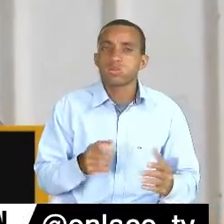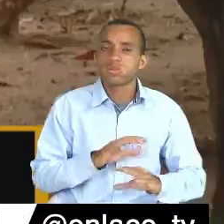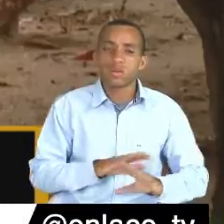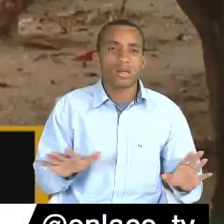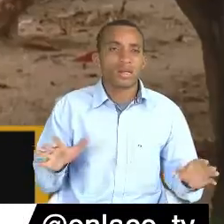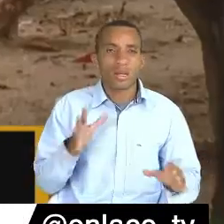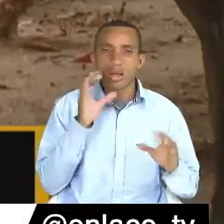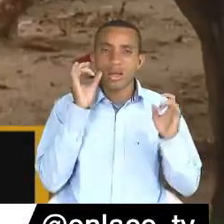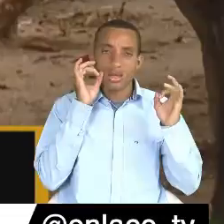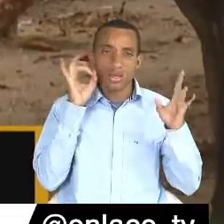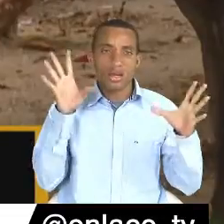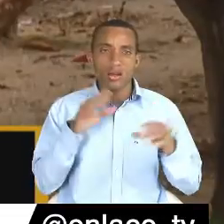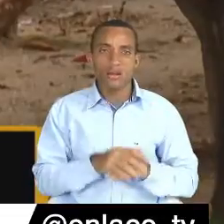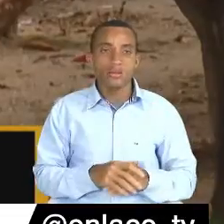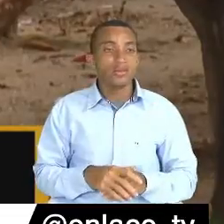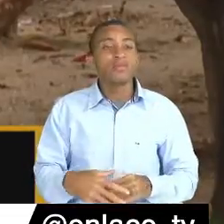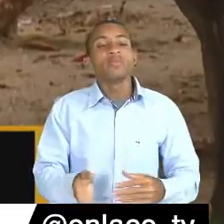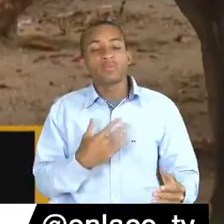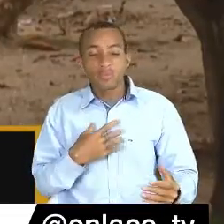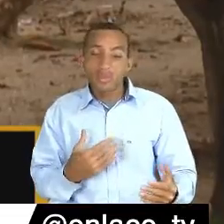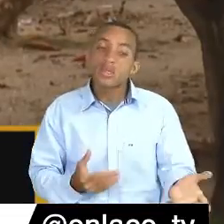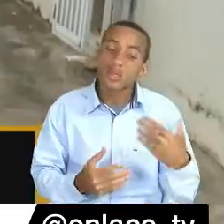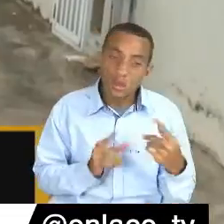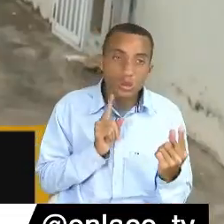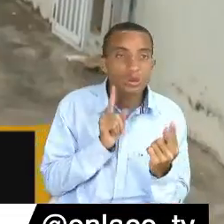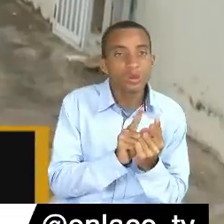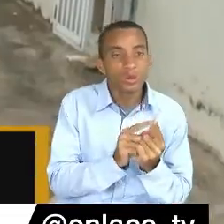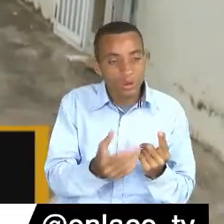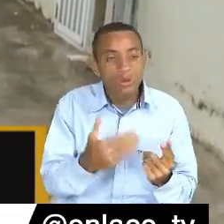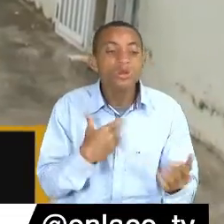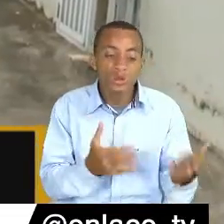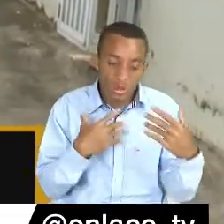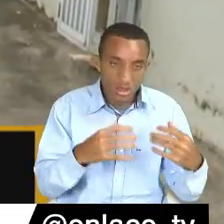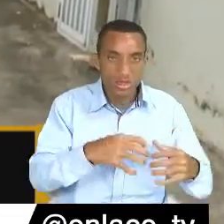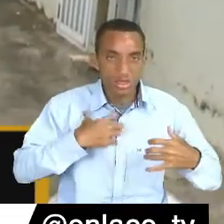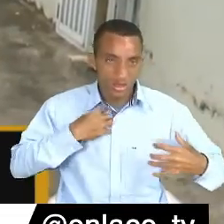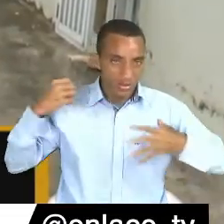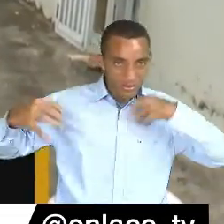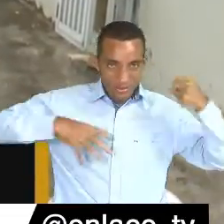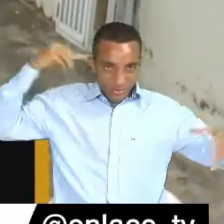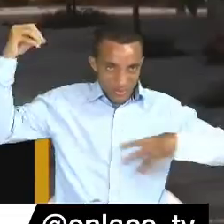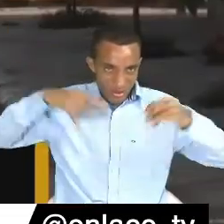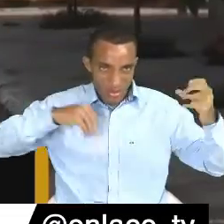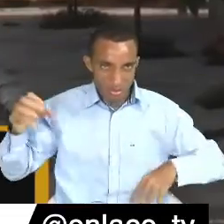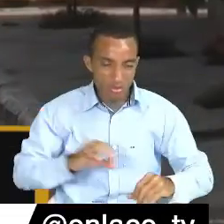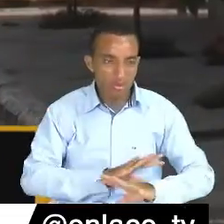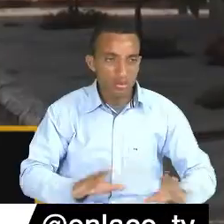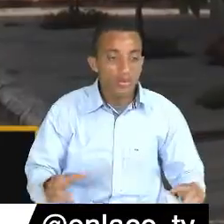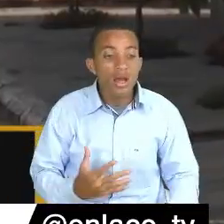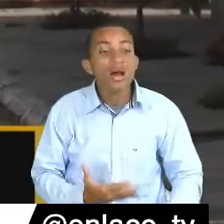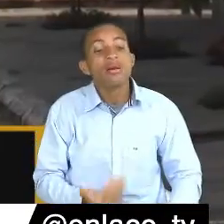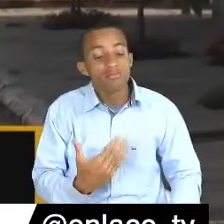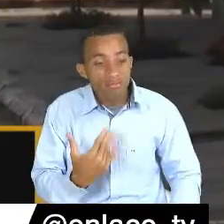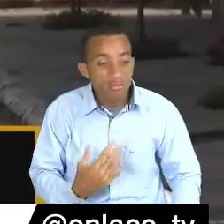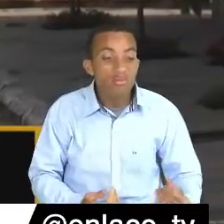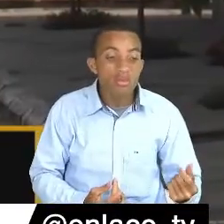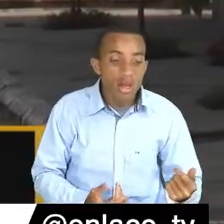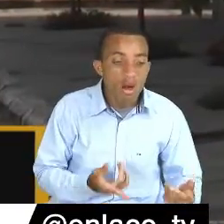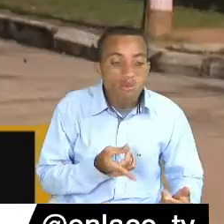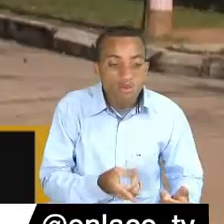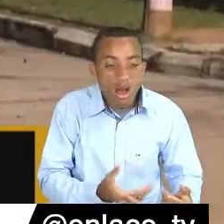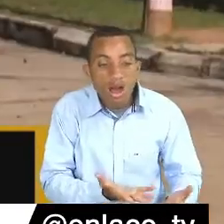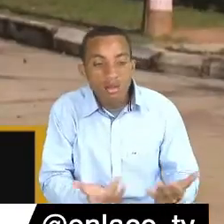Llegan e intimidan a las personas, le quitan hasta la ropa para poderlos despojar de si tiene dinero en